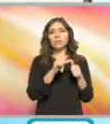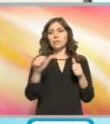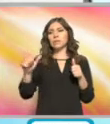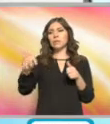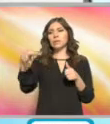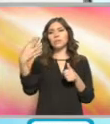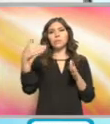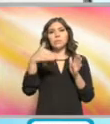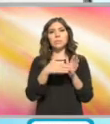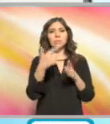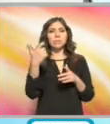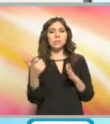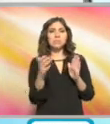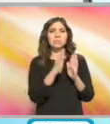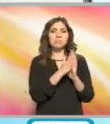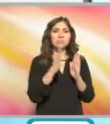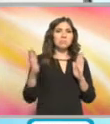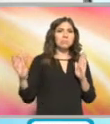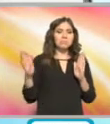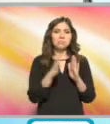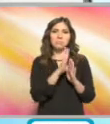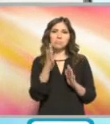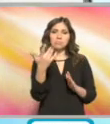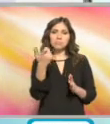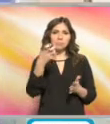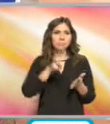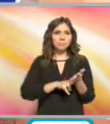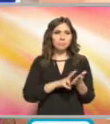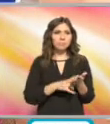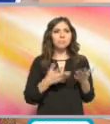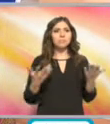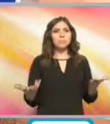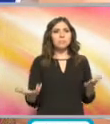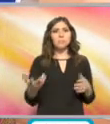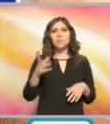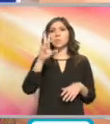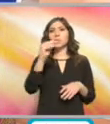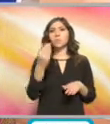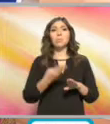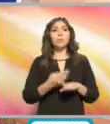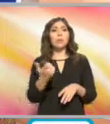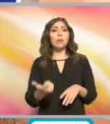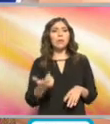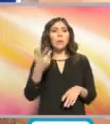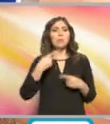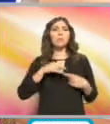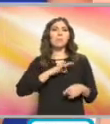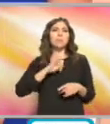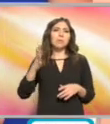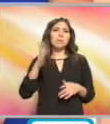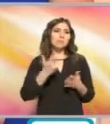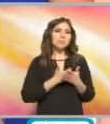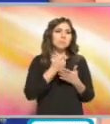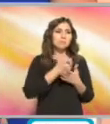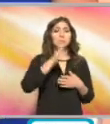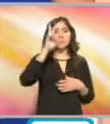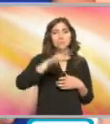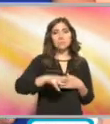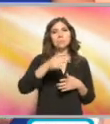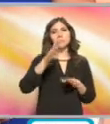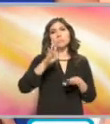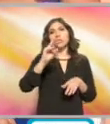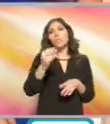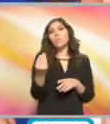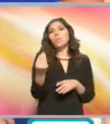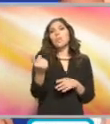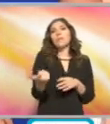14,000 pesos. Ah, es un procedimiento, digamos, no Accesible, tan costoso, exactamente. no como otros que Es hemos muy hablado. accesible. Muy Y ahora bien. hay